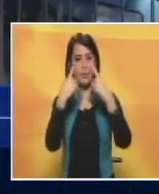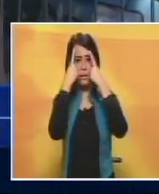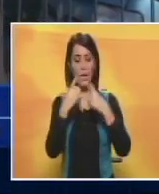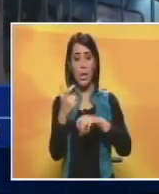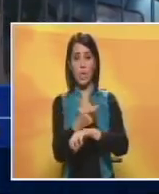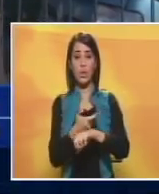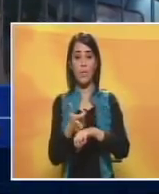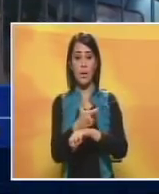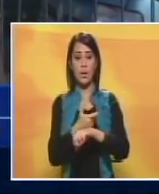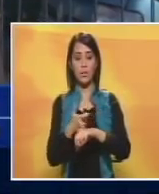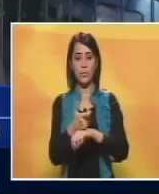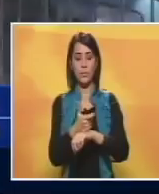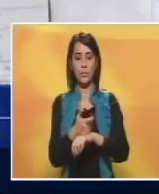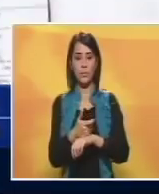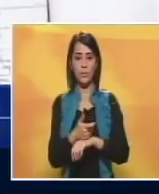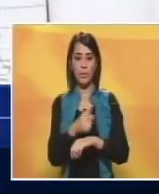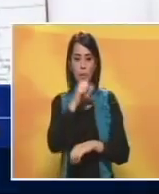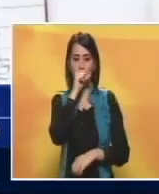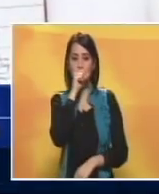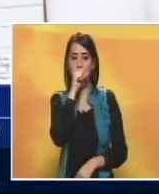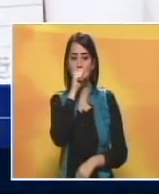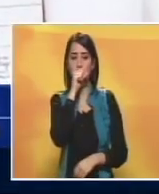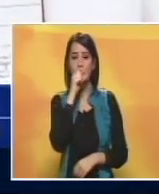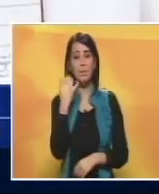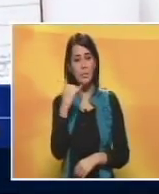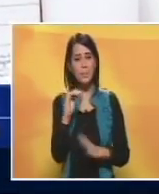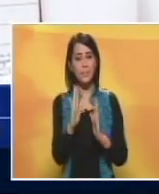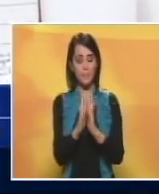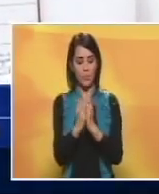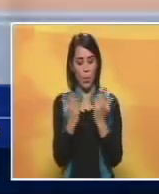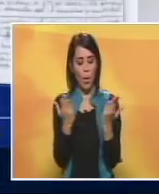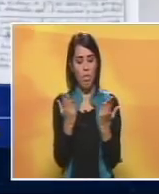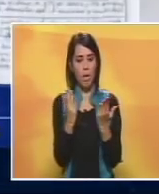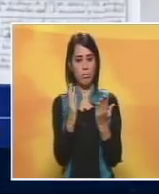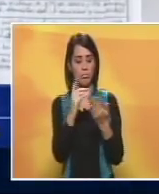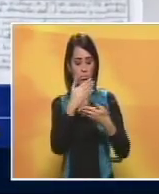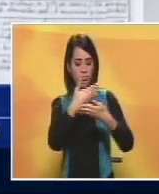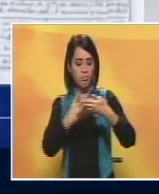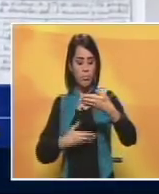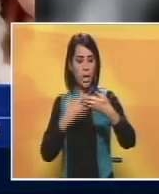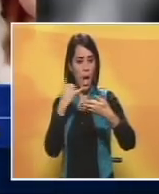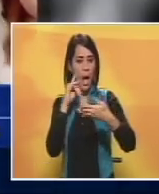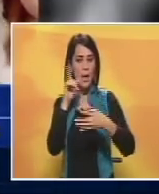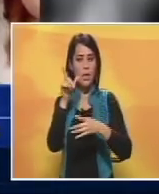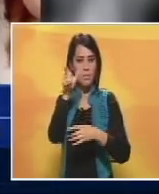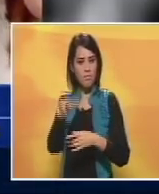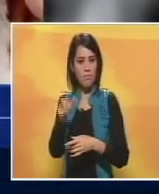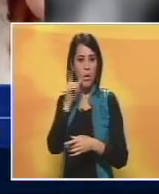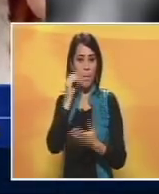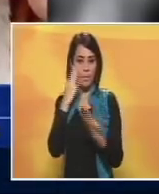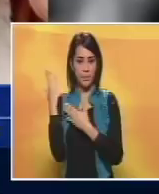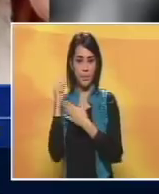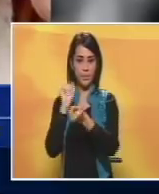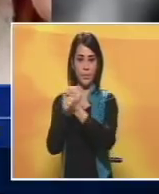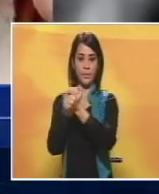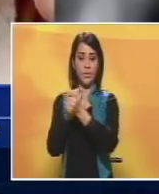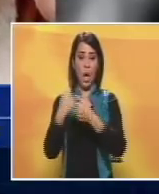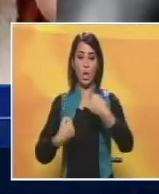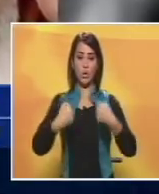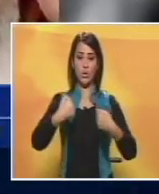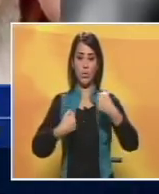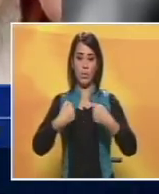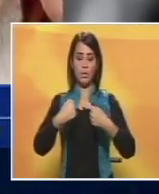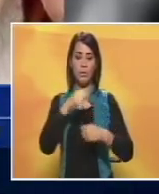gobierno kirchnerista, de acuerdo a un cuaderno que poseía uno de los detenidos, Oscar Centeno, chofer